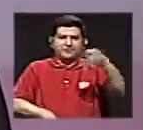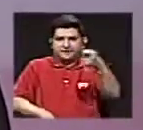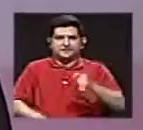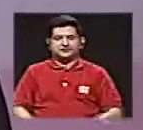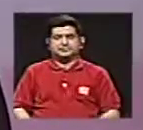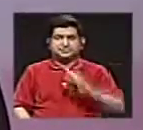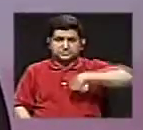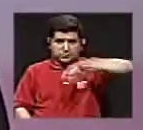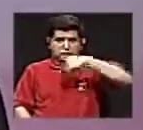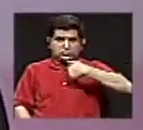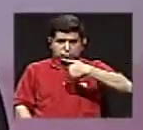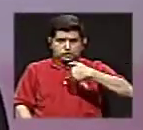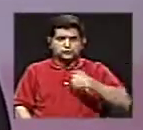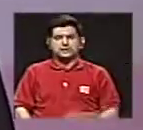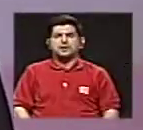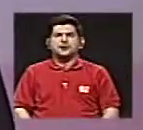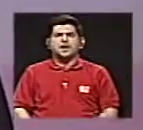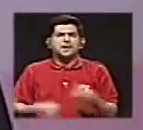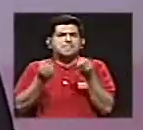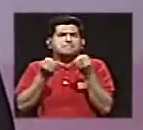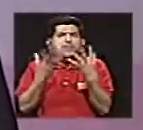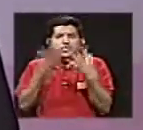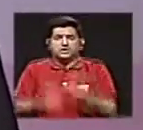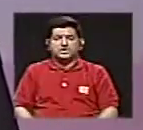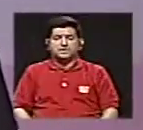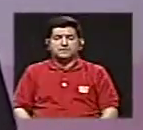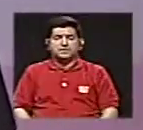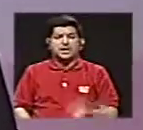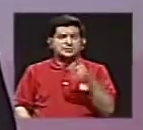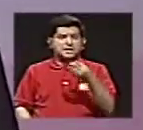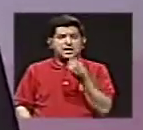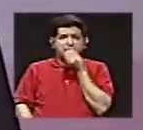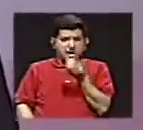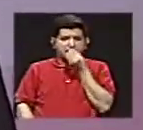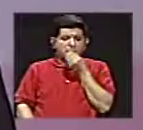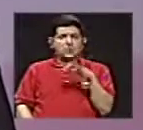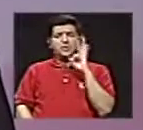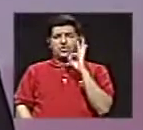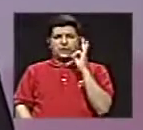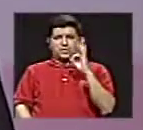donde nosotros tenemos cualquier sinfín. Si es gastronomía, estamos